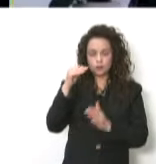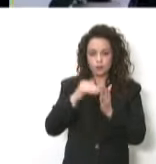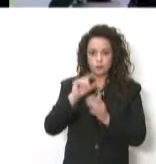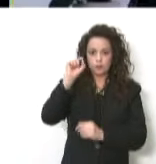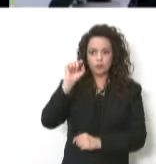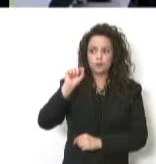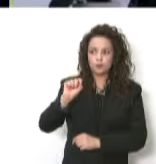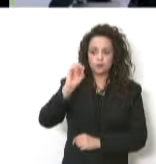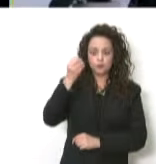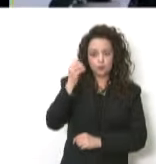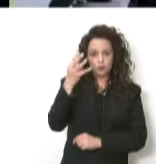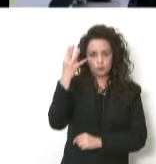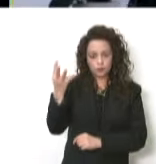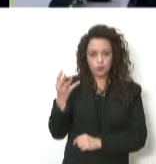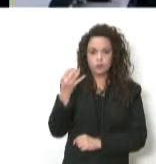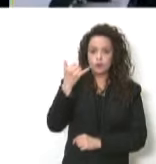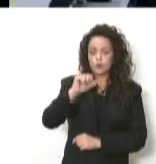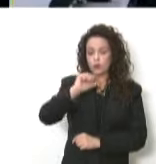ACT-EXT-PV-20-03-2020.04 y